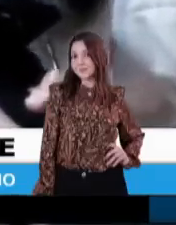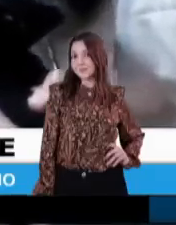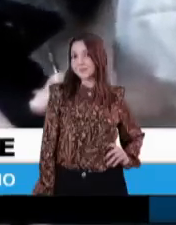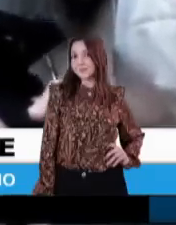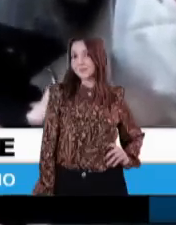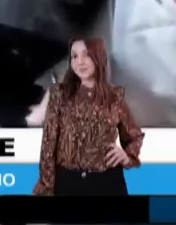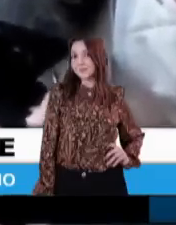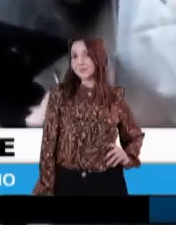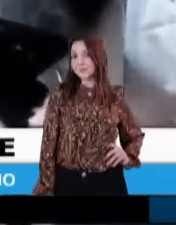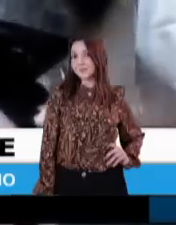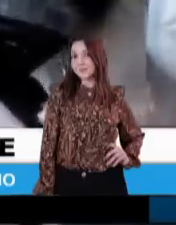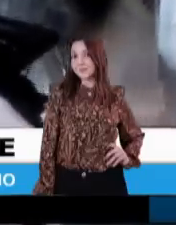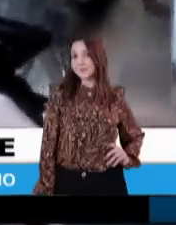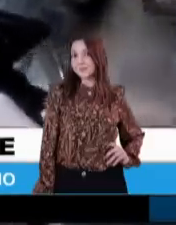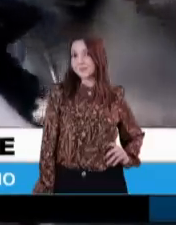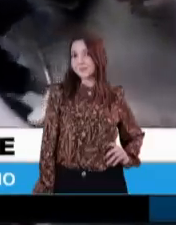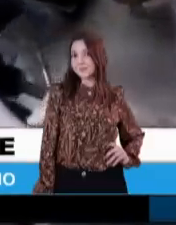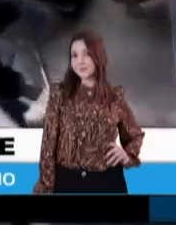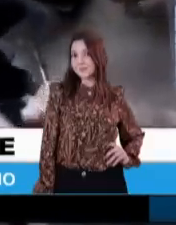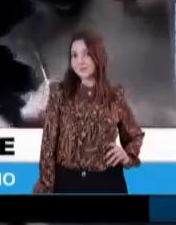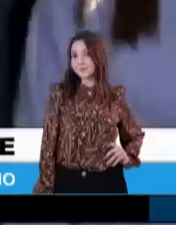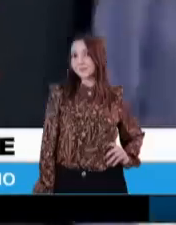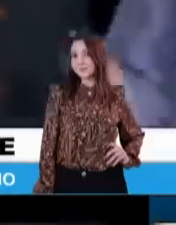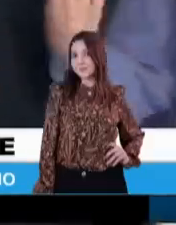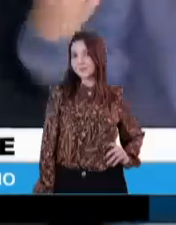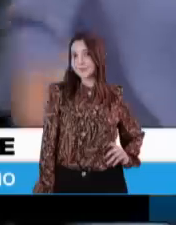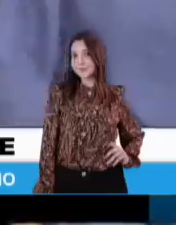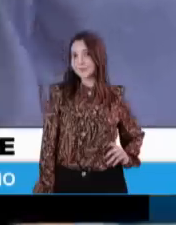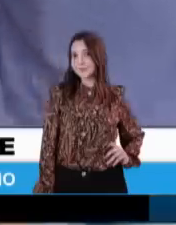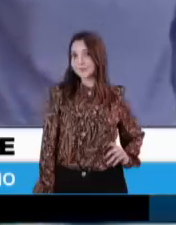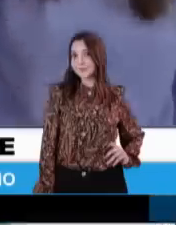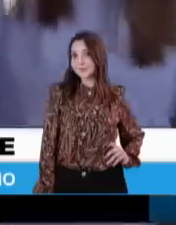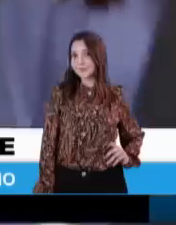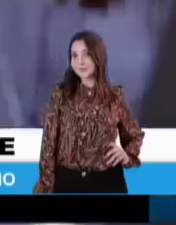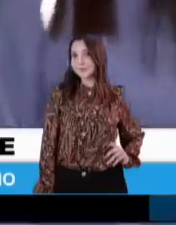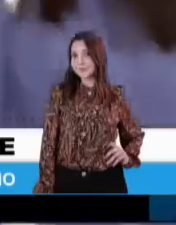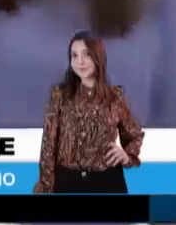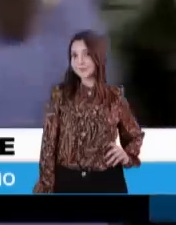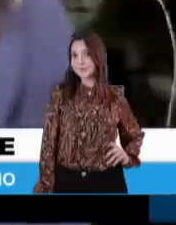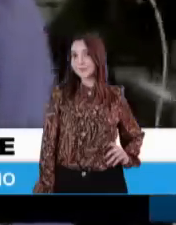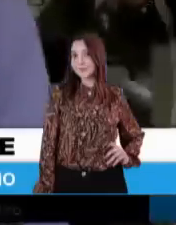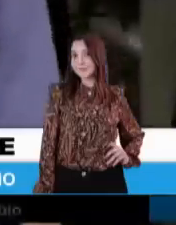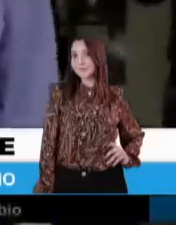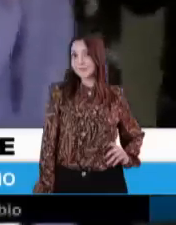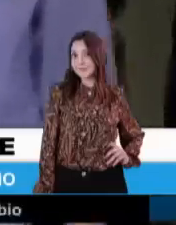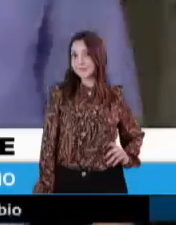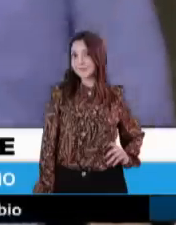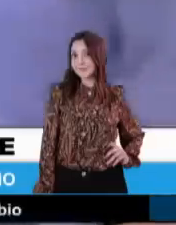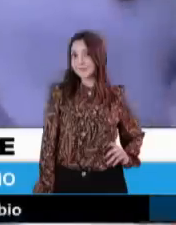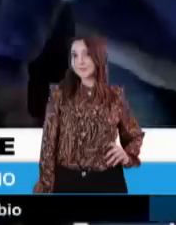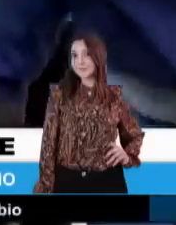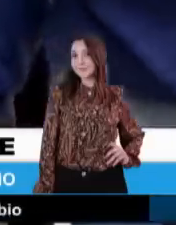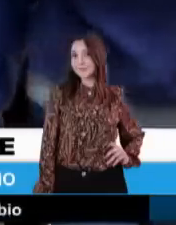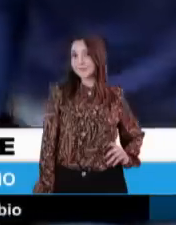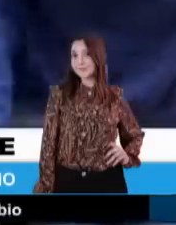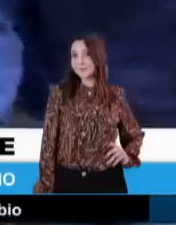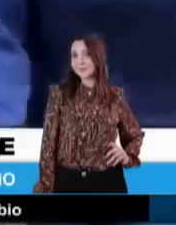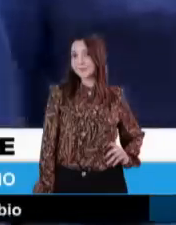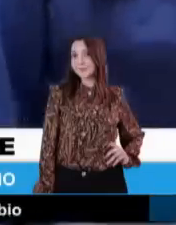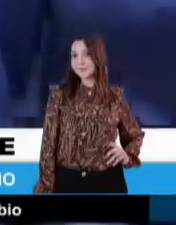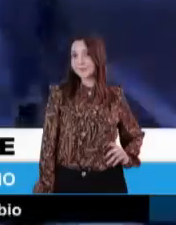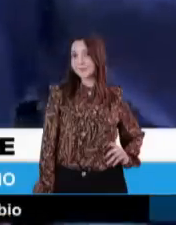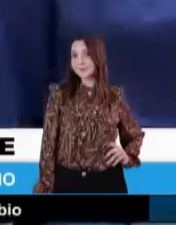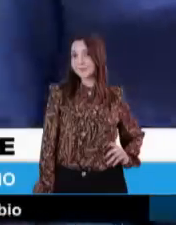constituciones genera ese consenso y que por ende el proceso constituyente debe continuar más allá del 4